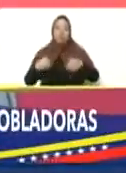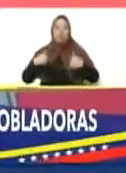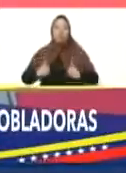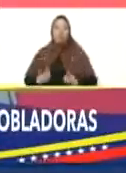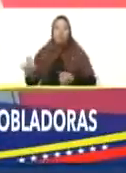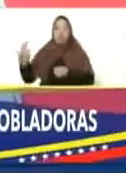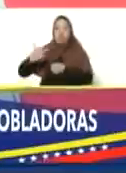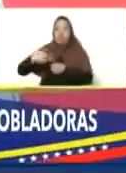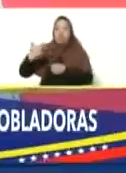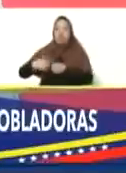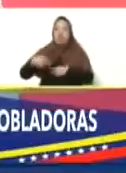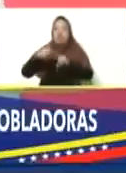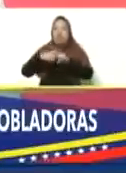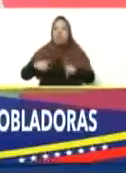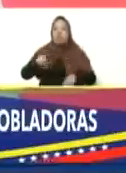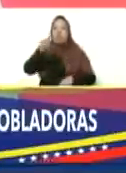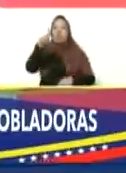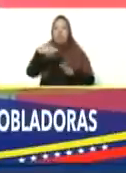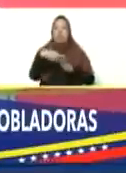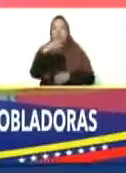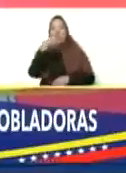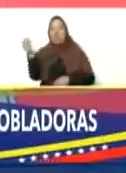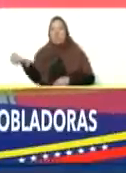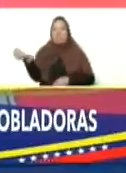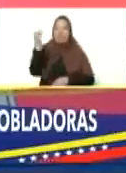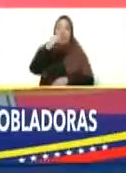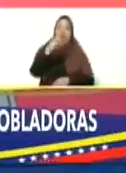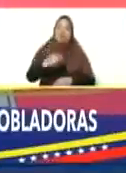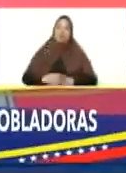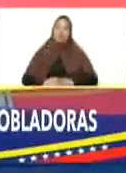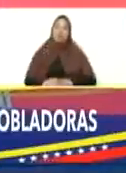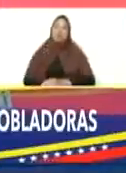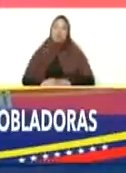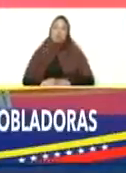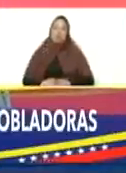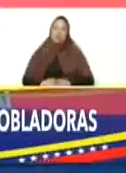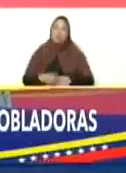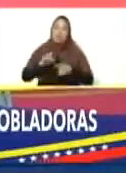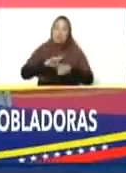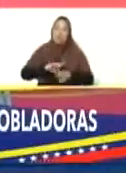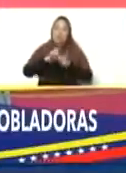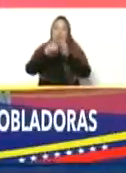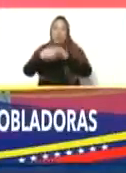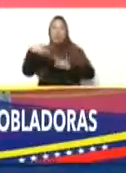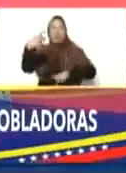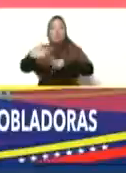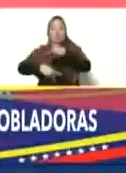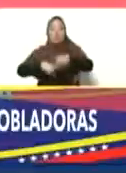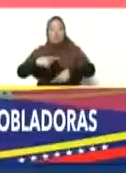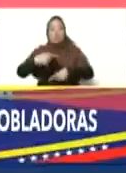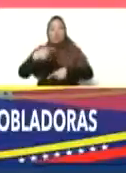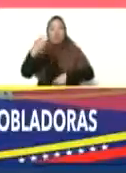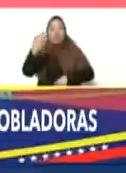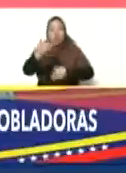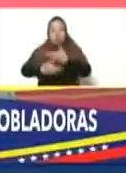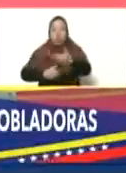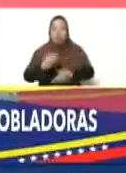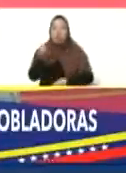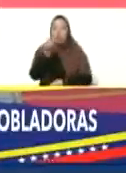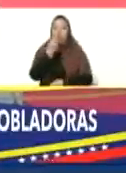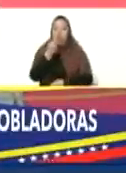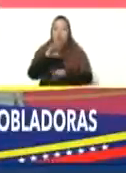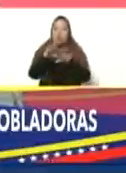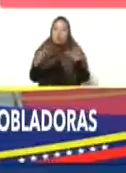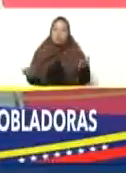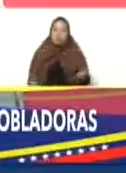pero al 100% o más y convertirnos en productores y exportadores de alimentos al